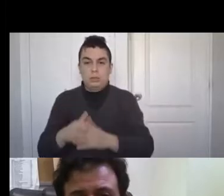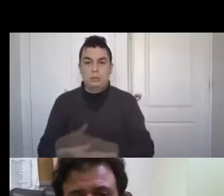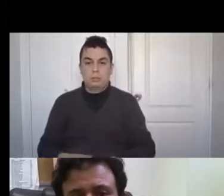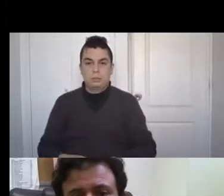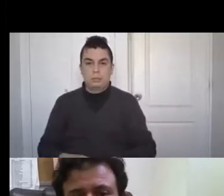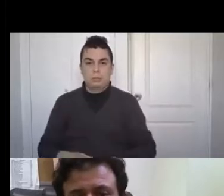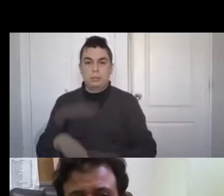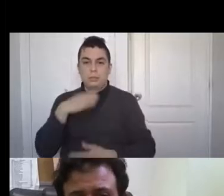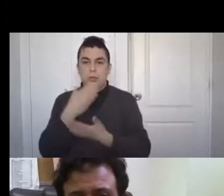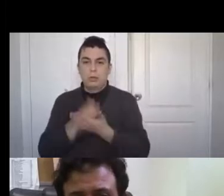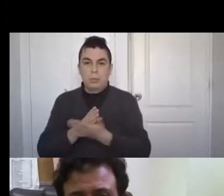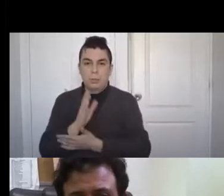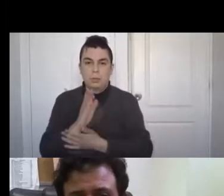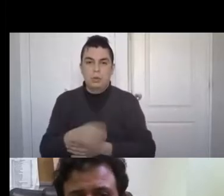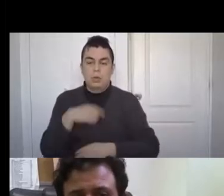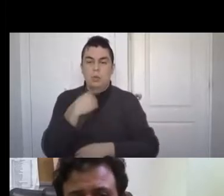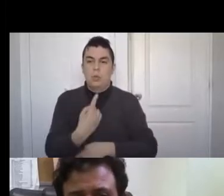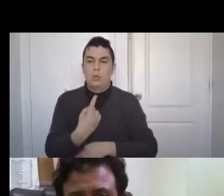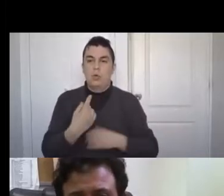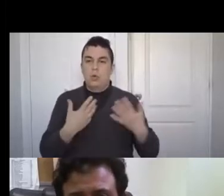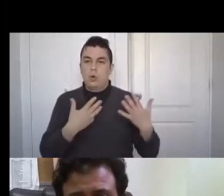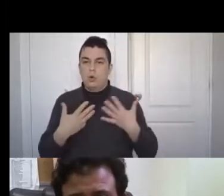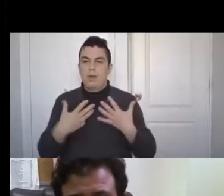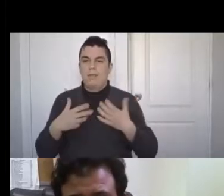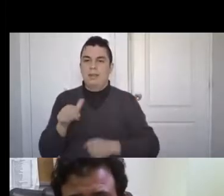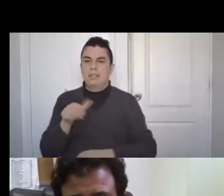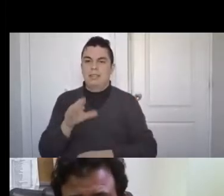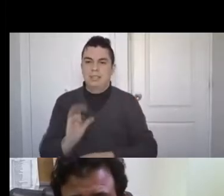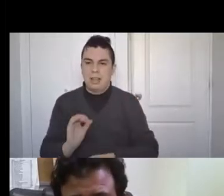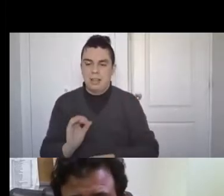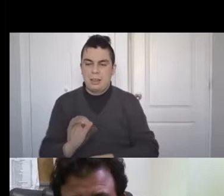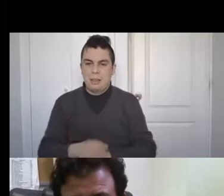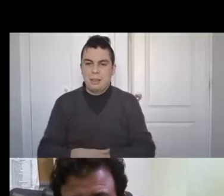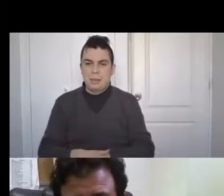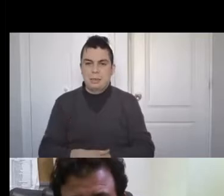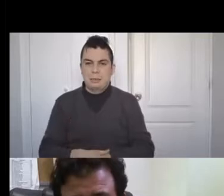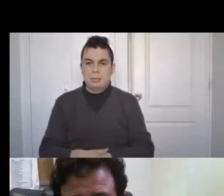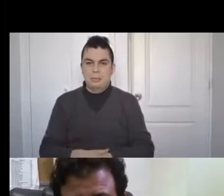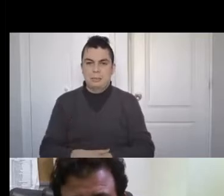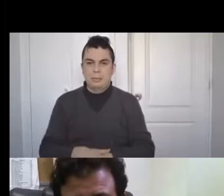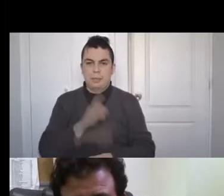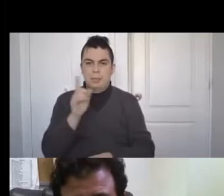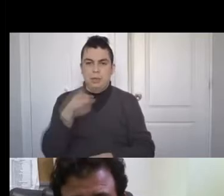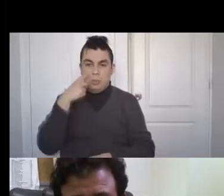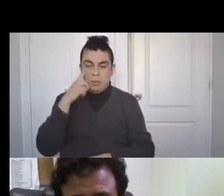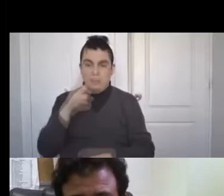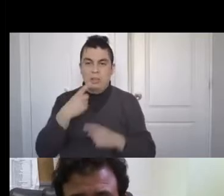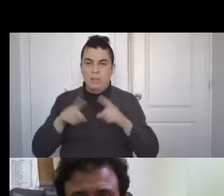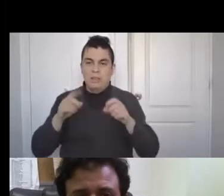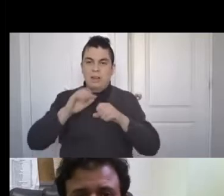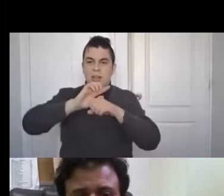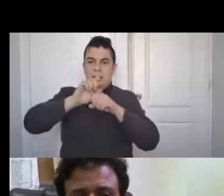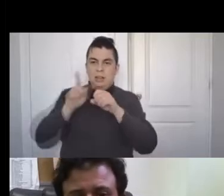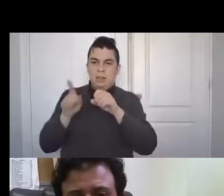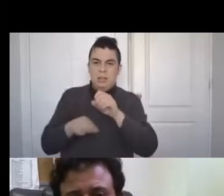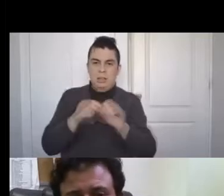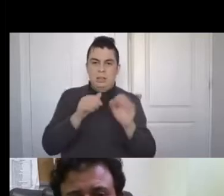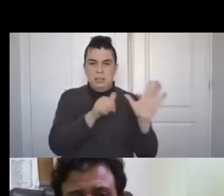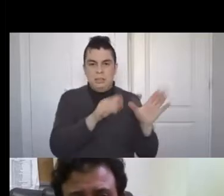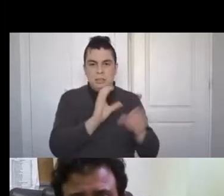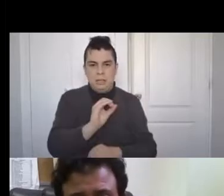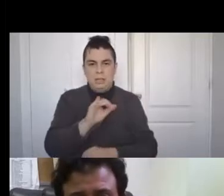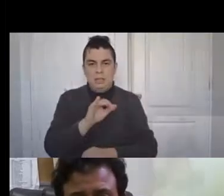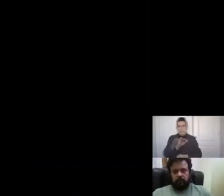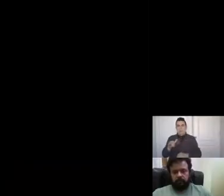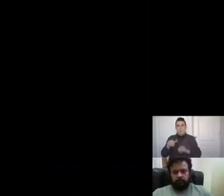desde 1960, en la cual, ¿cierto?, podemos ver los diferentes coronavirus que han pasado, el 60, 67, ¿cierto?